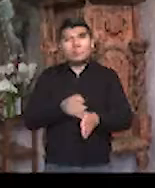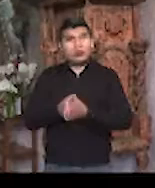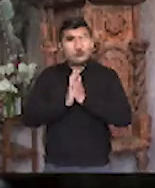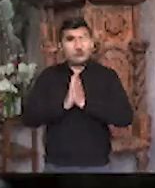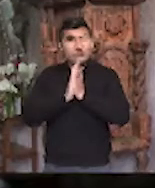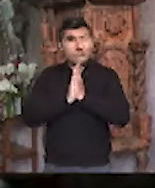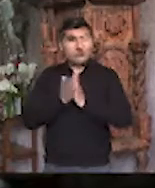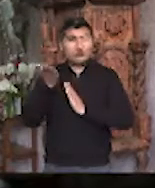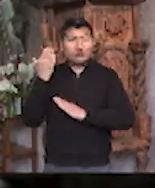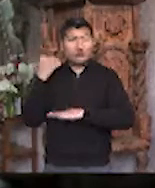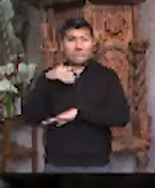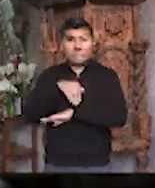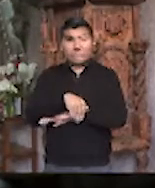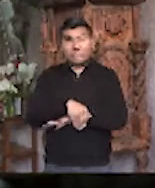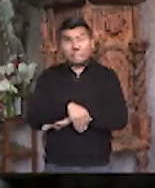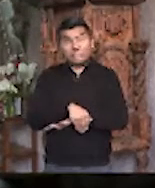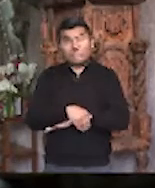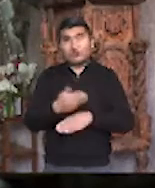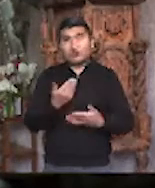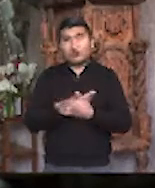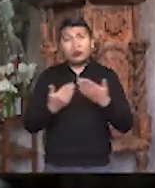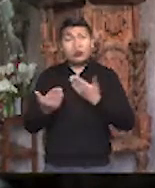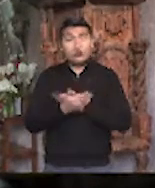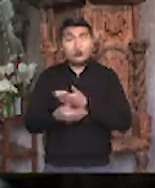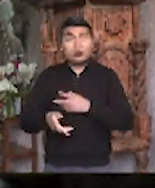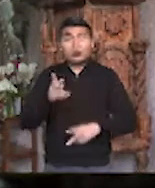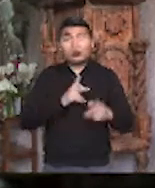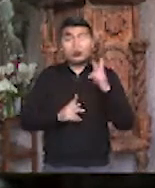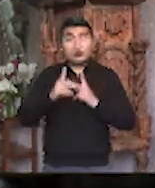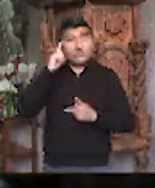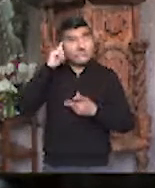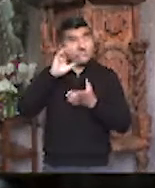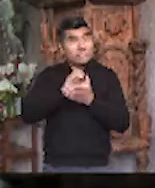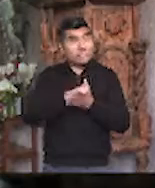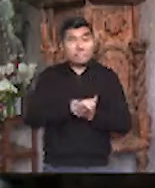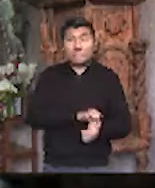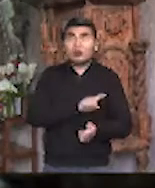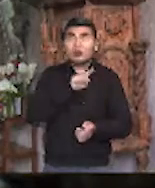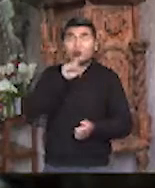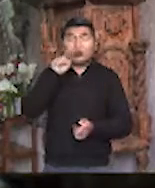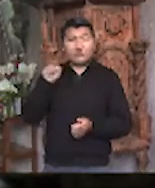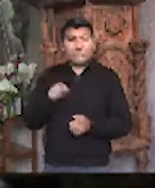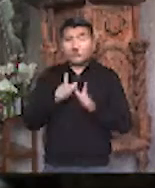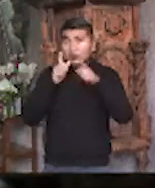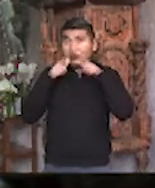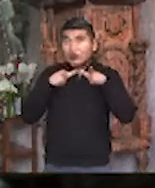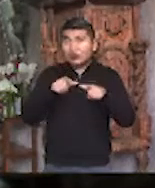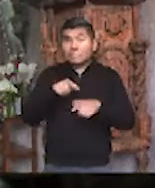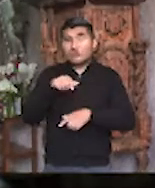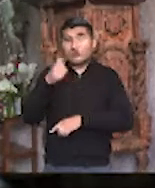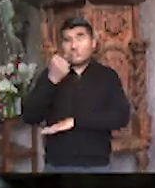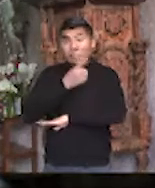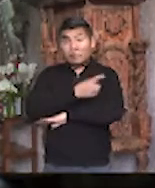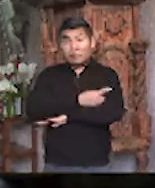noche anterior e invitar a los creyentes al otro lado del lago y al día siguiente